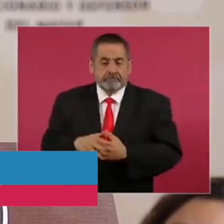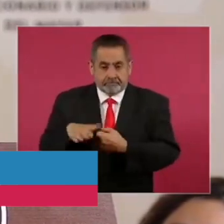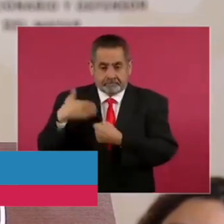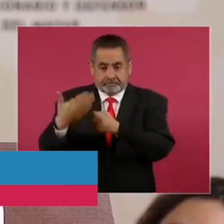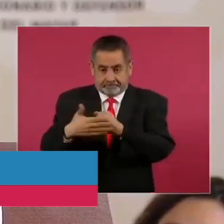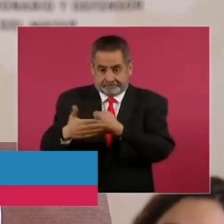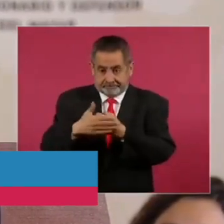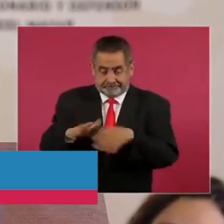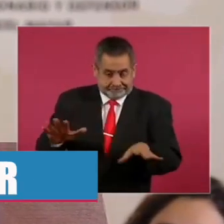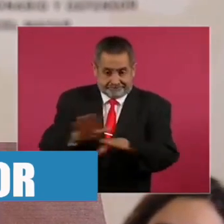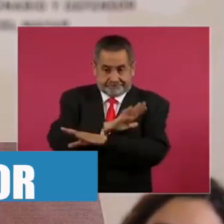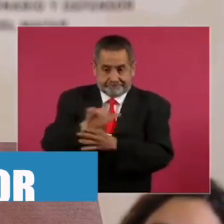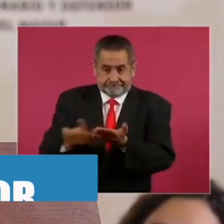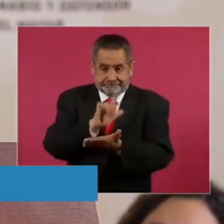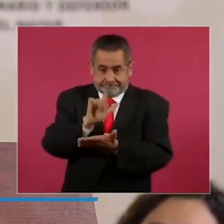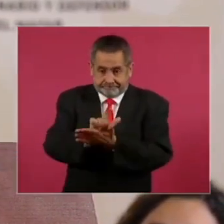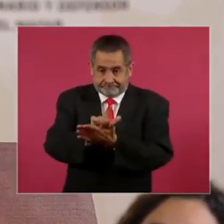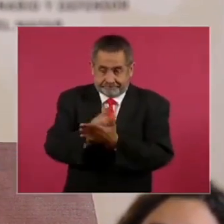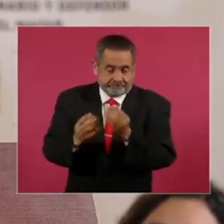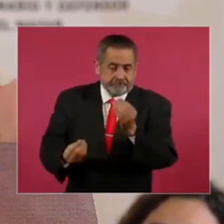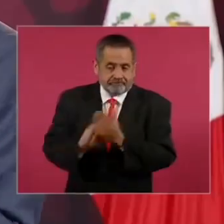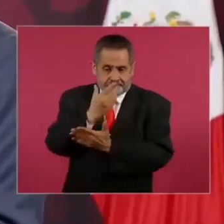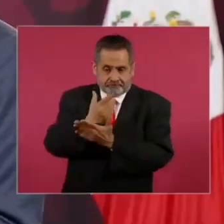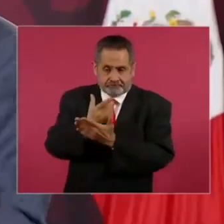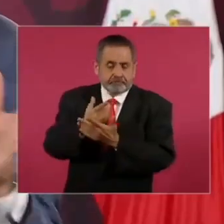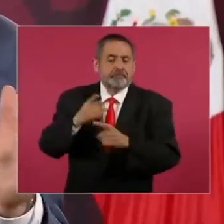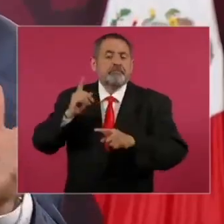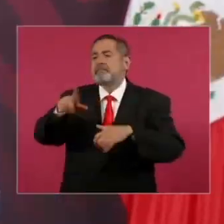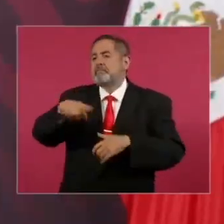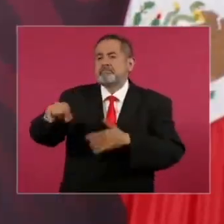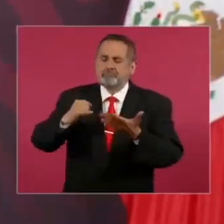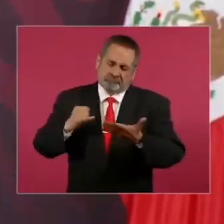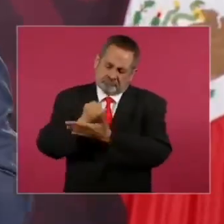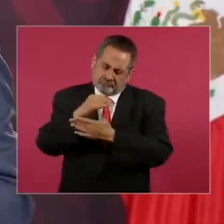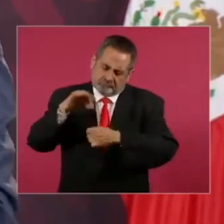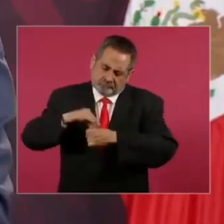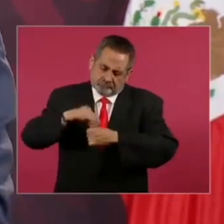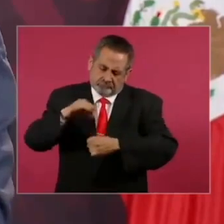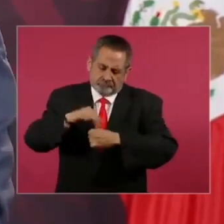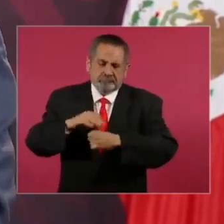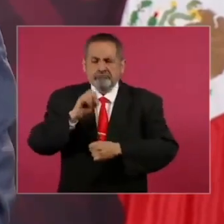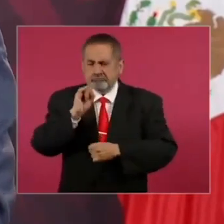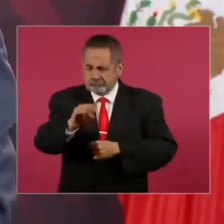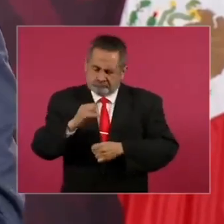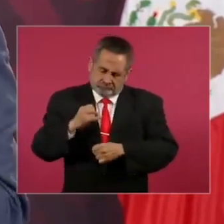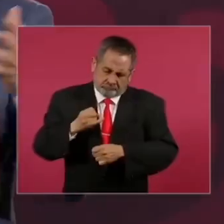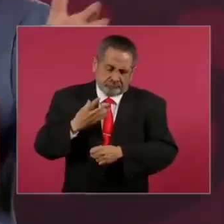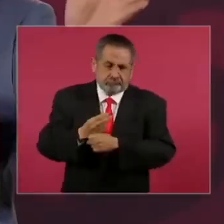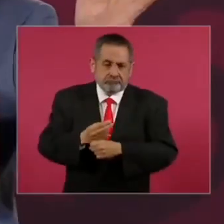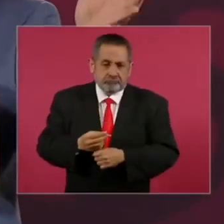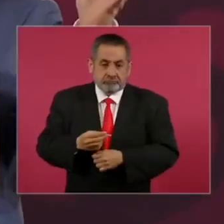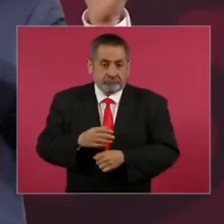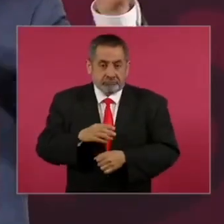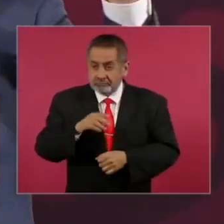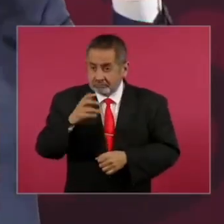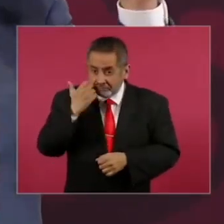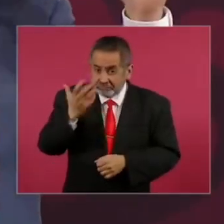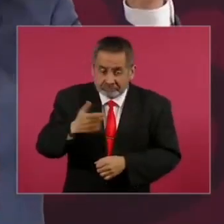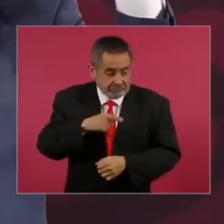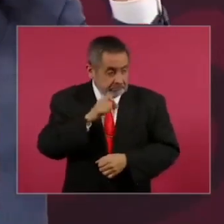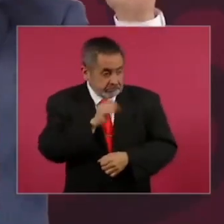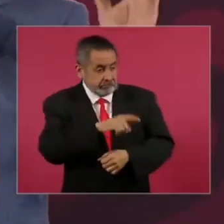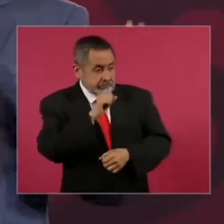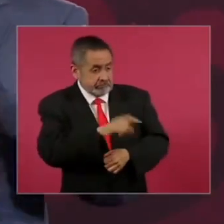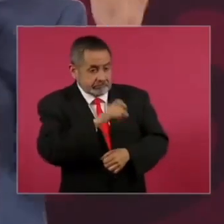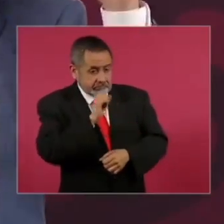las reformas el pueblo va a decidir en las elecciones quieres más de lo mismo